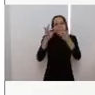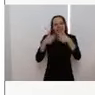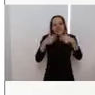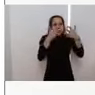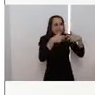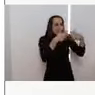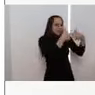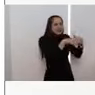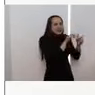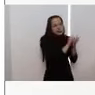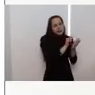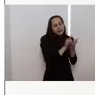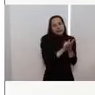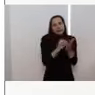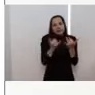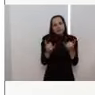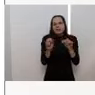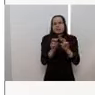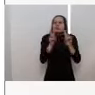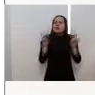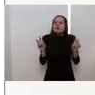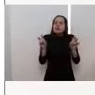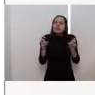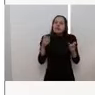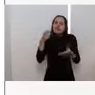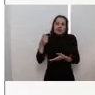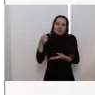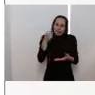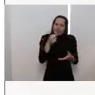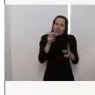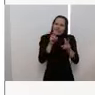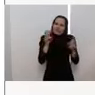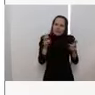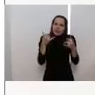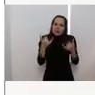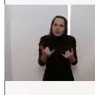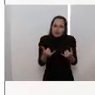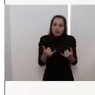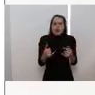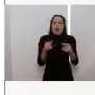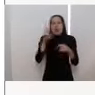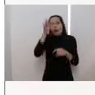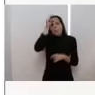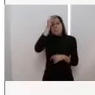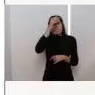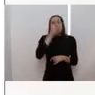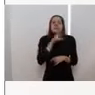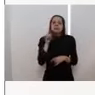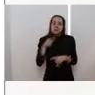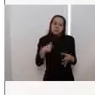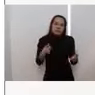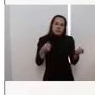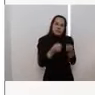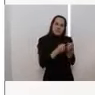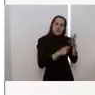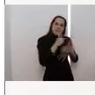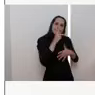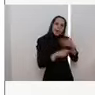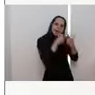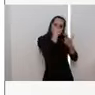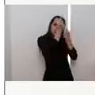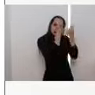quiero referirme a este de transferencia al hospital militar durante este periodo respaldo el plan estratégico